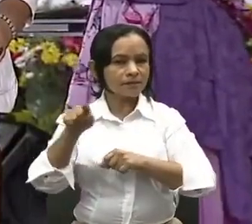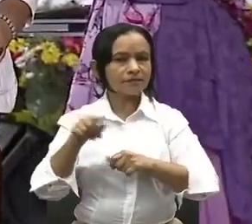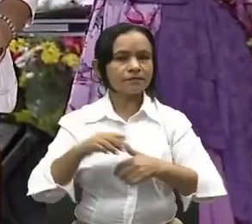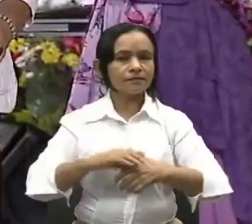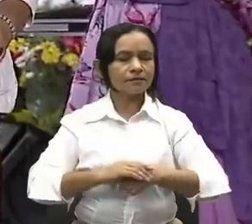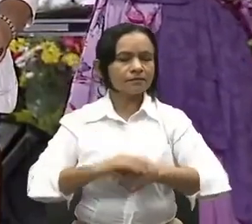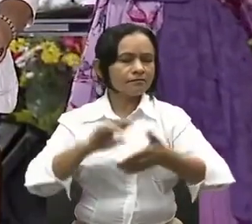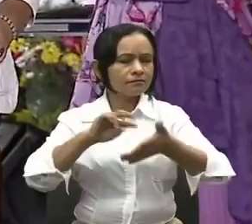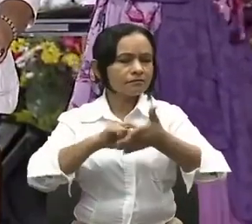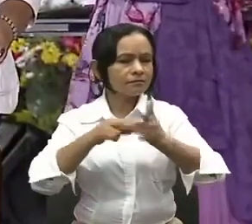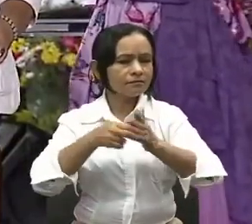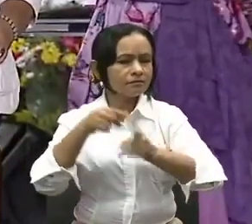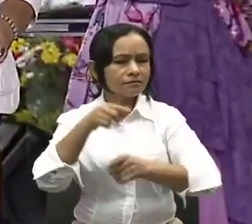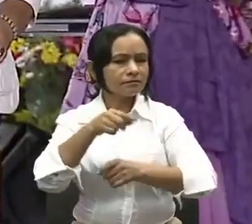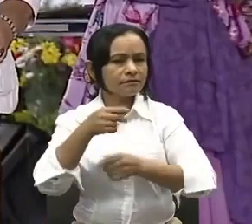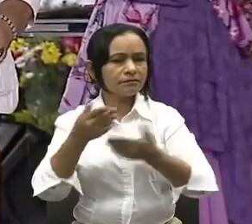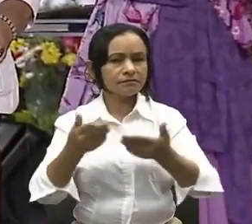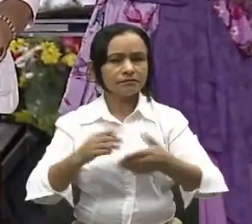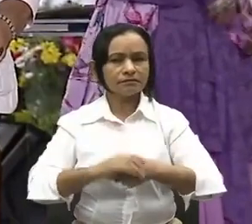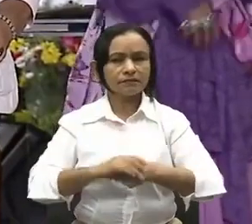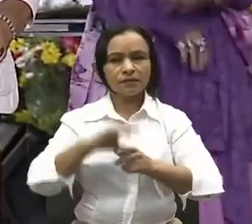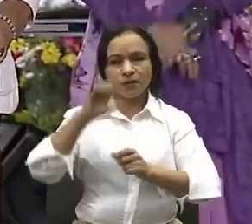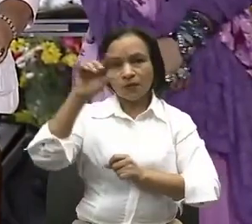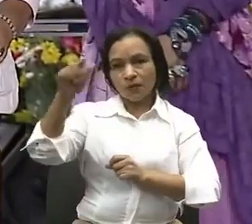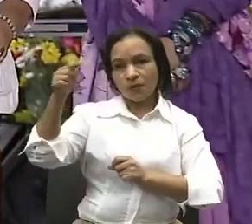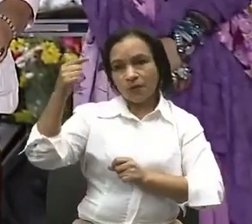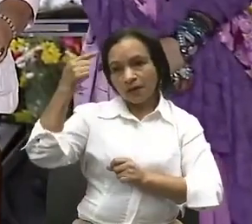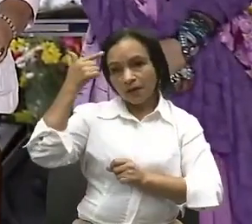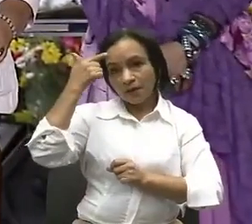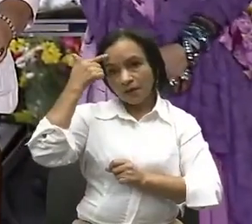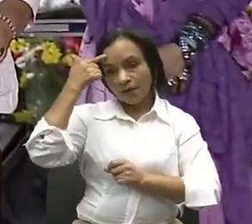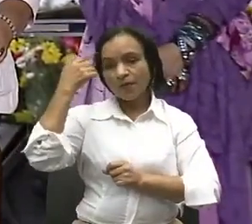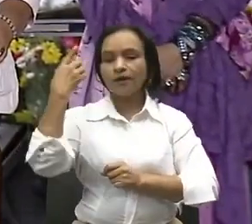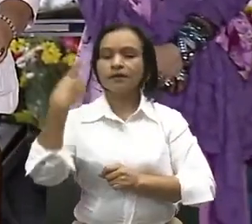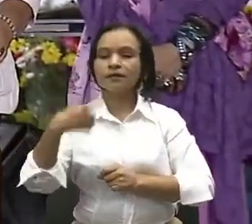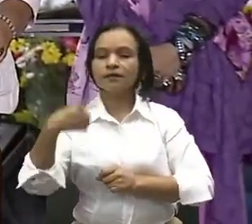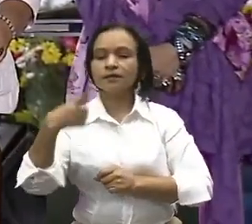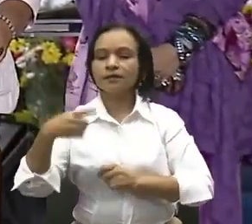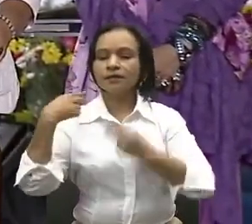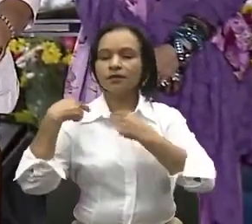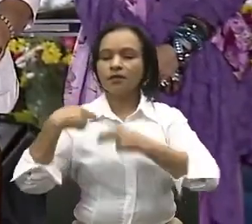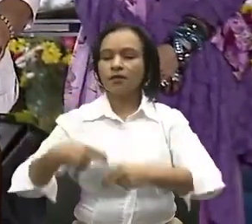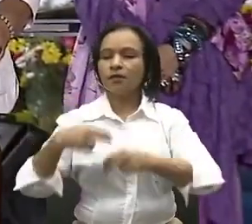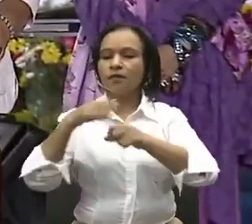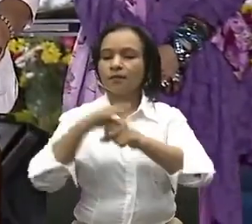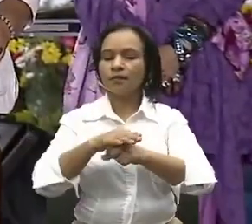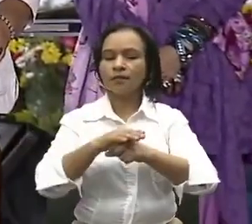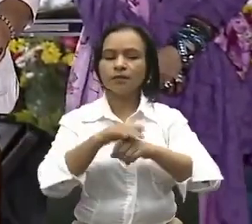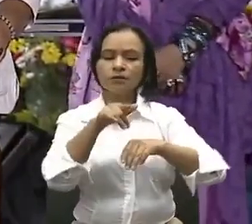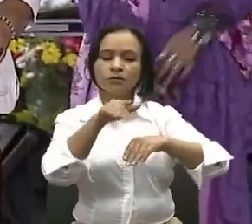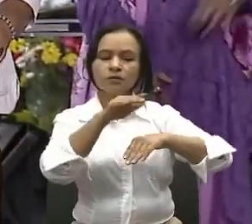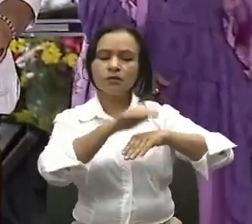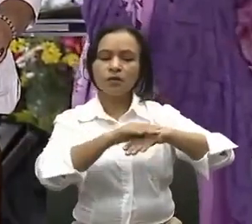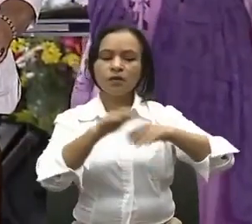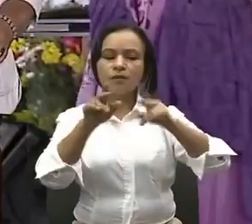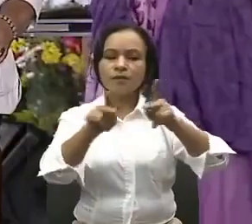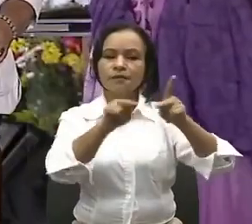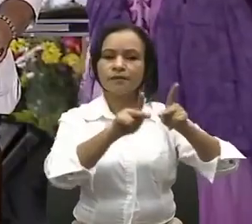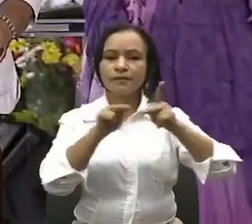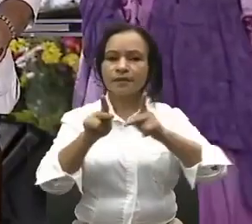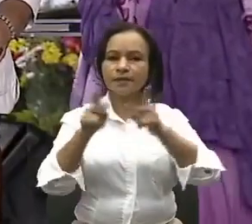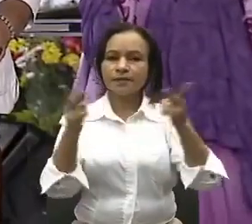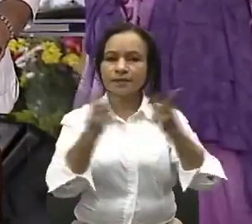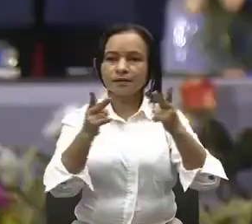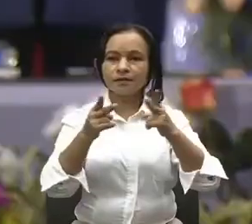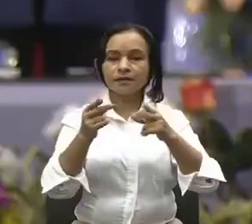simplemente era el gobierno que estaba violando los derechos humanos de unos pobres ciudadanos